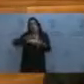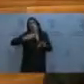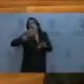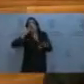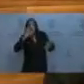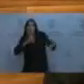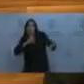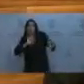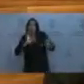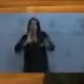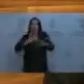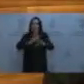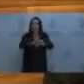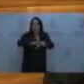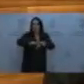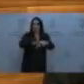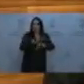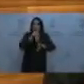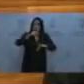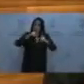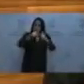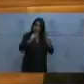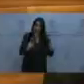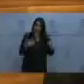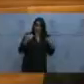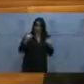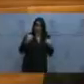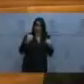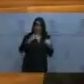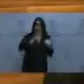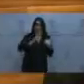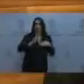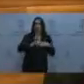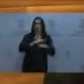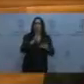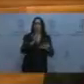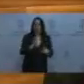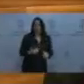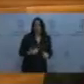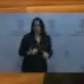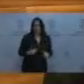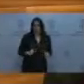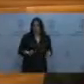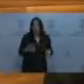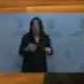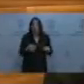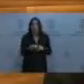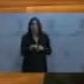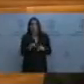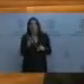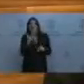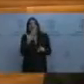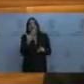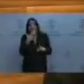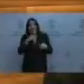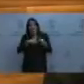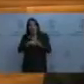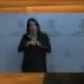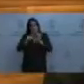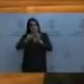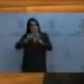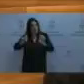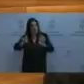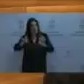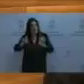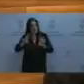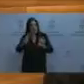menos el Gobierno socialista de Asturias, que es quien tiene la responsabilidad. Igual hacen cuando en la gestión de la empresa se descubren